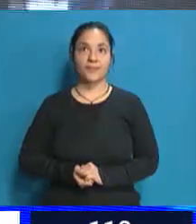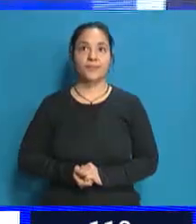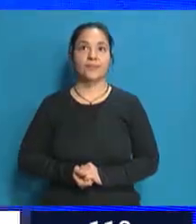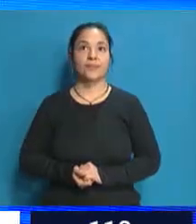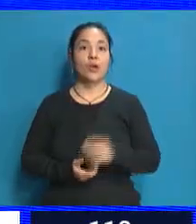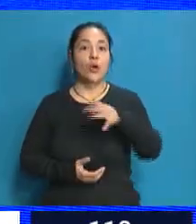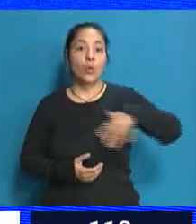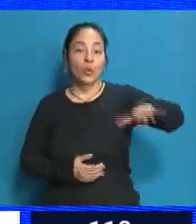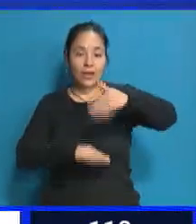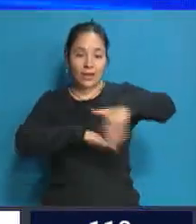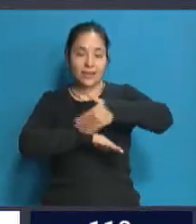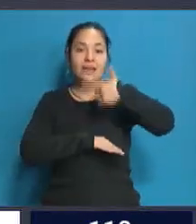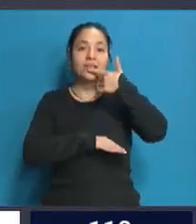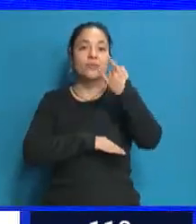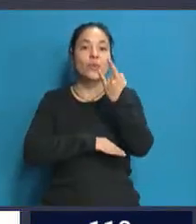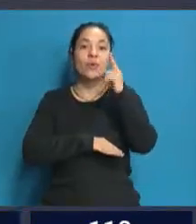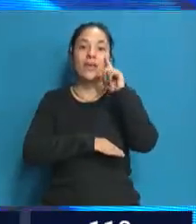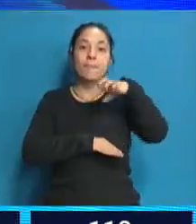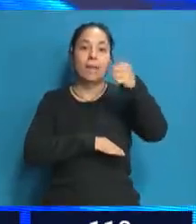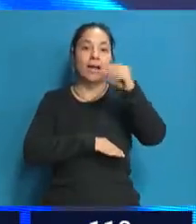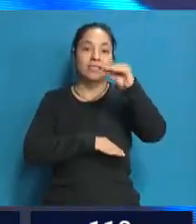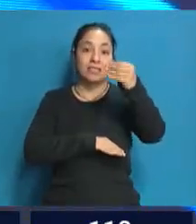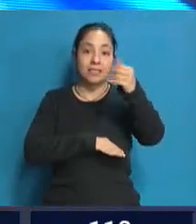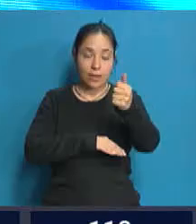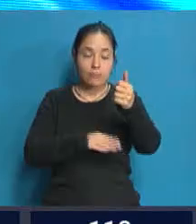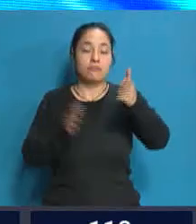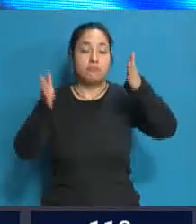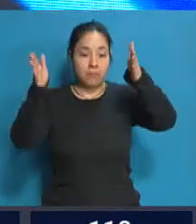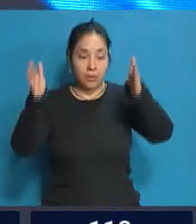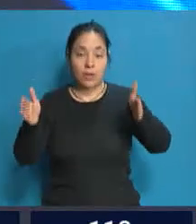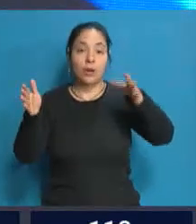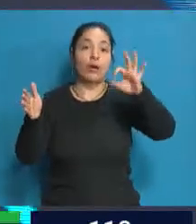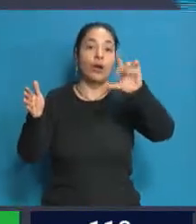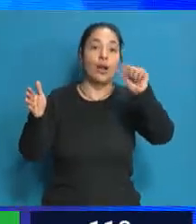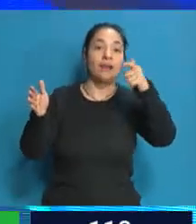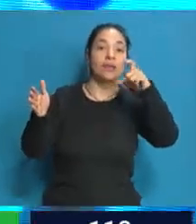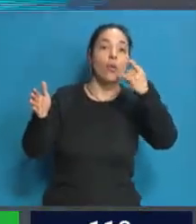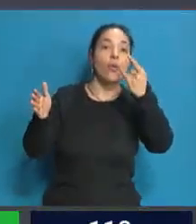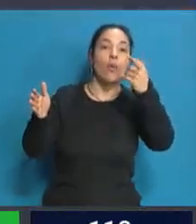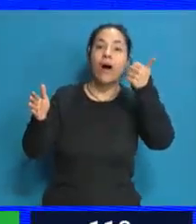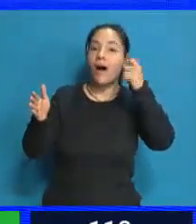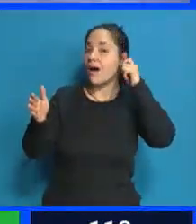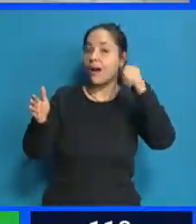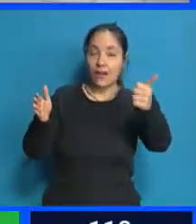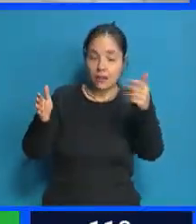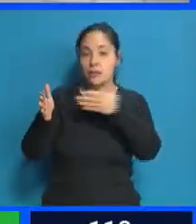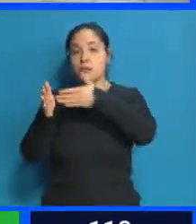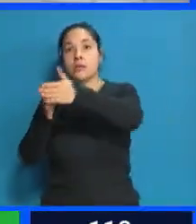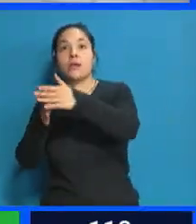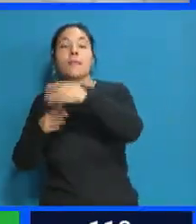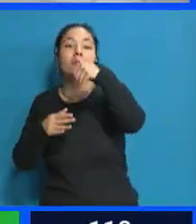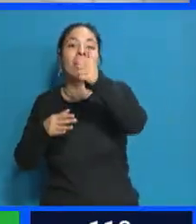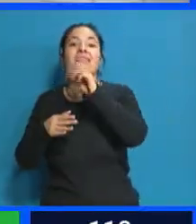En Suipacha, entre Olascuaga y Martínez de Rosas, se registró un violento asalto. En ese lugar está Sol Cantos para contarnos más